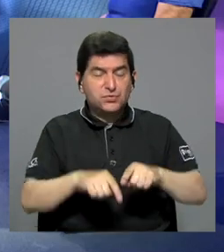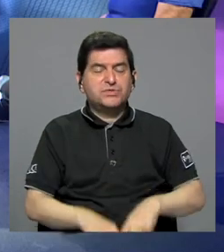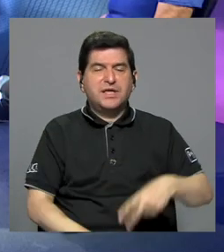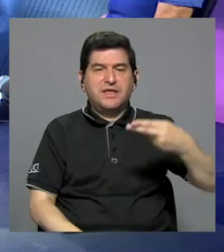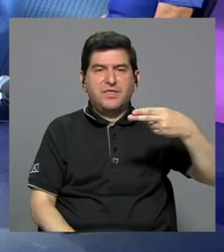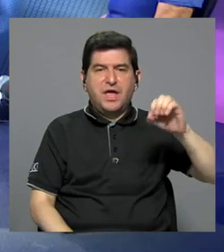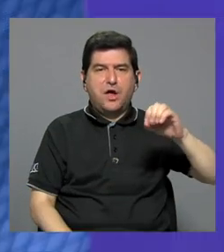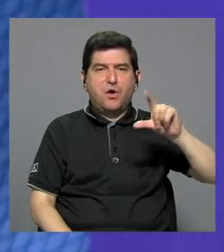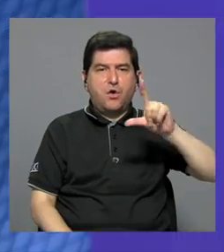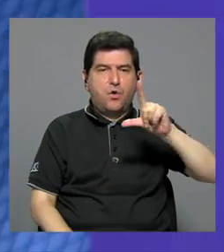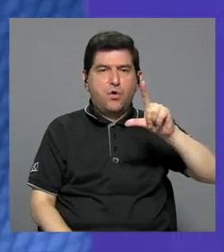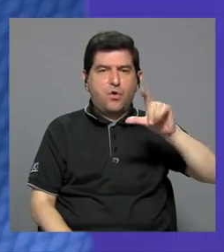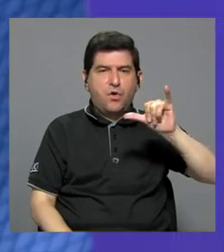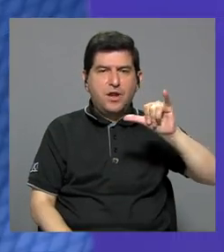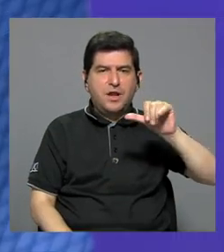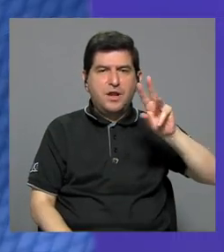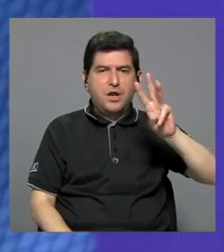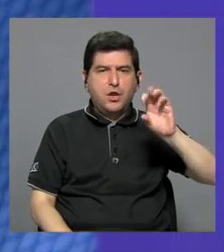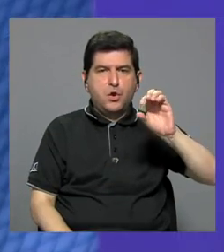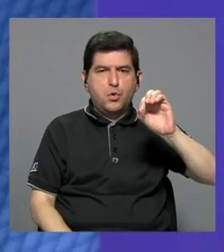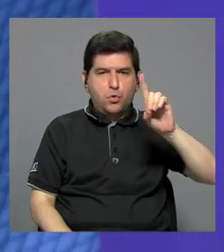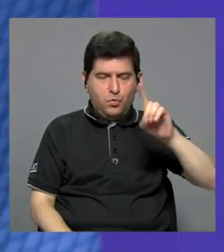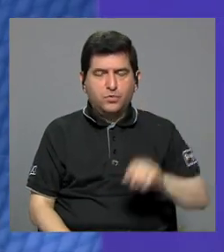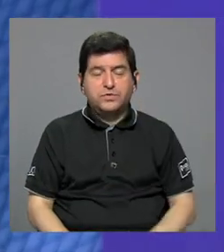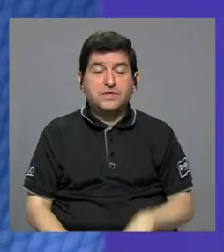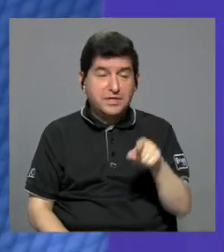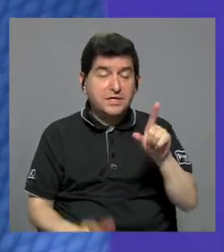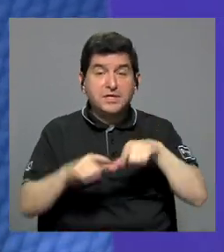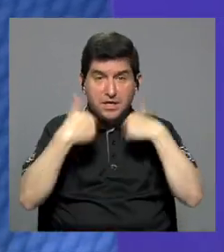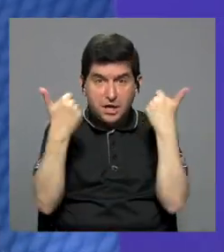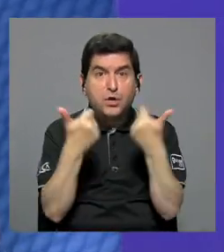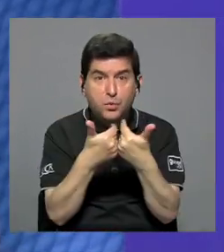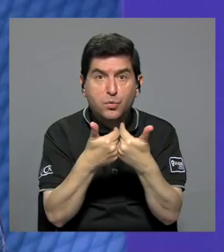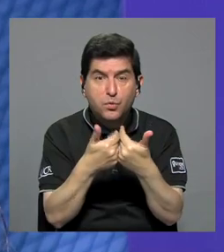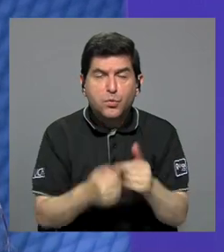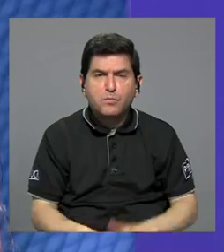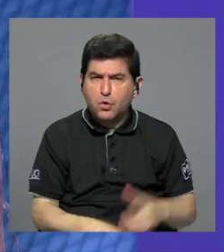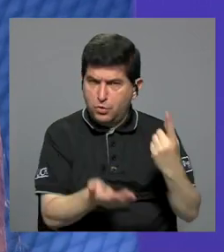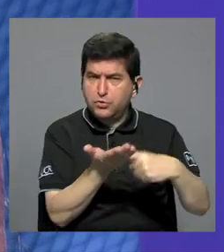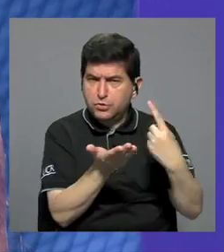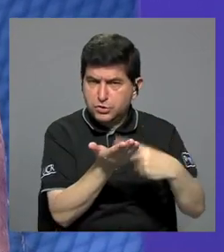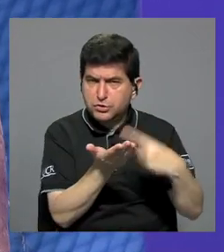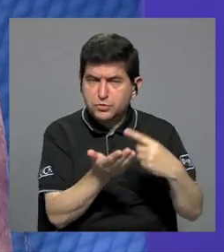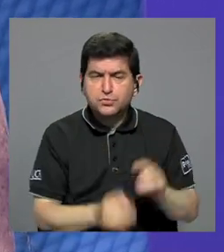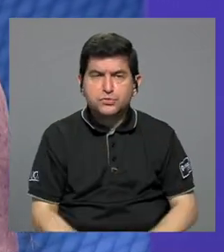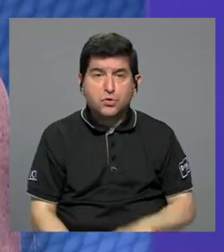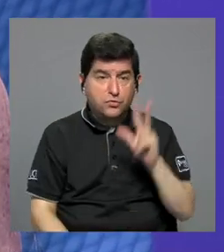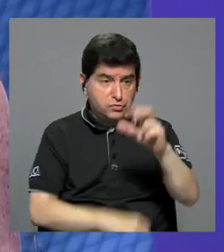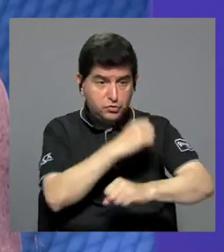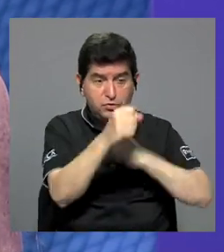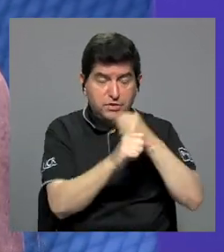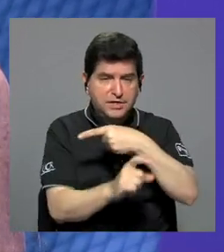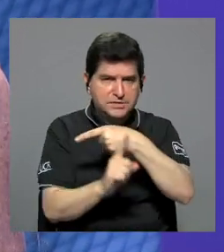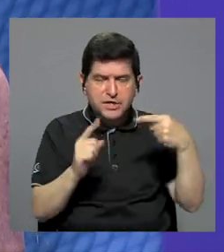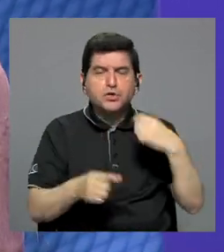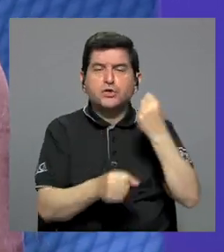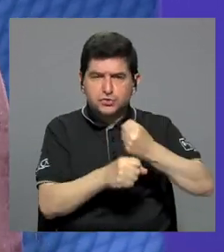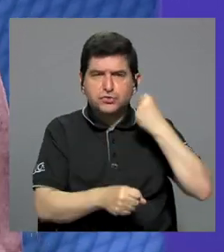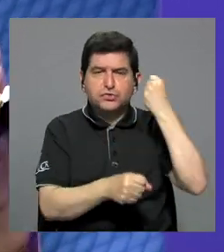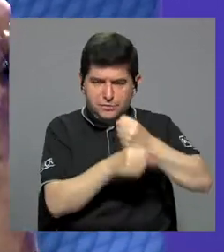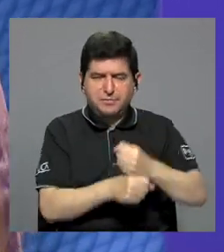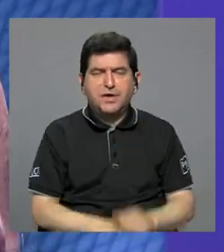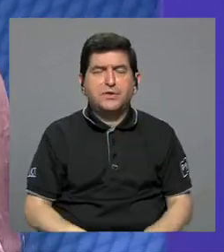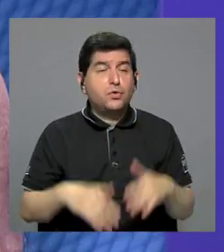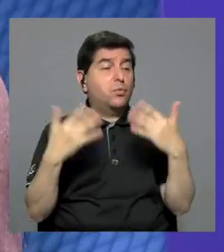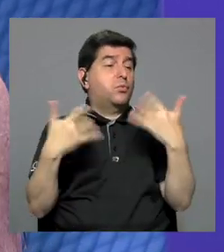pasa en Hollywood. No hay eso, es un trabajo muy específico. Y este colectivo, hubo discusiones, tenemos 3 años y medio de estar trabajando en